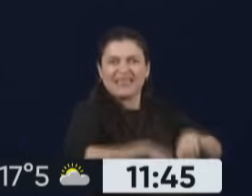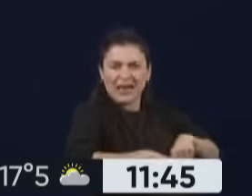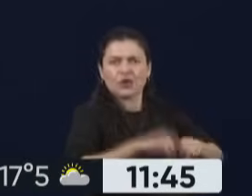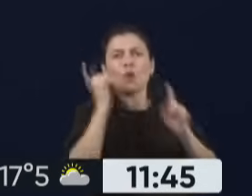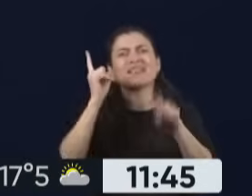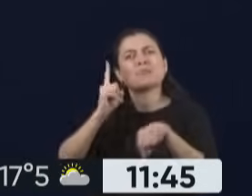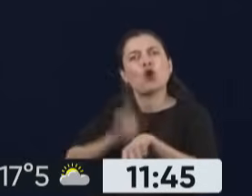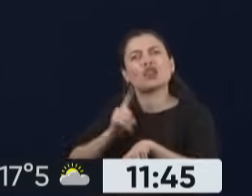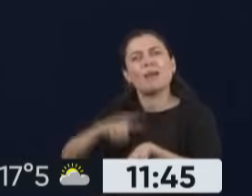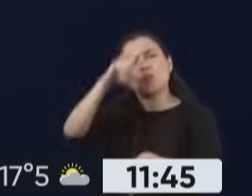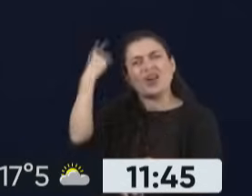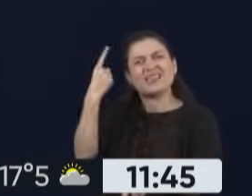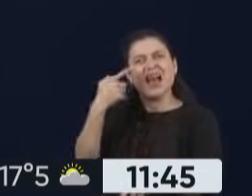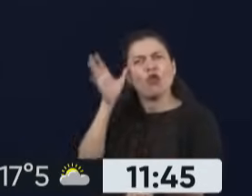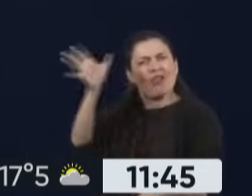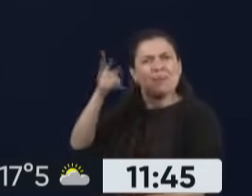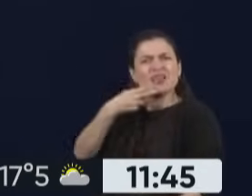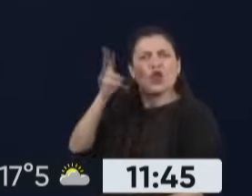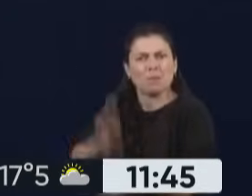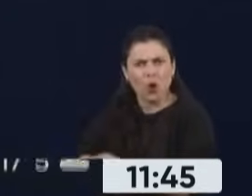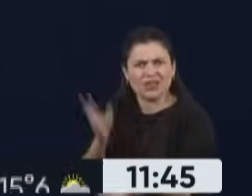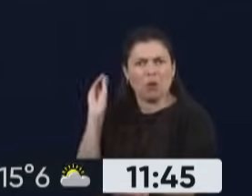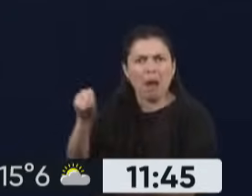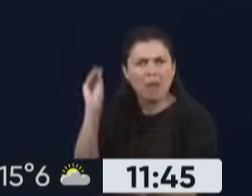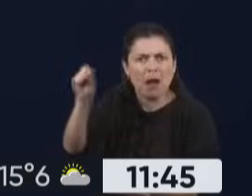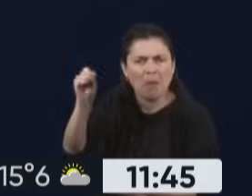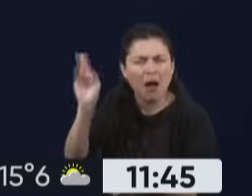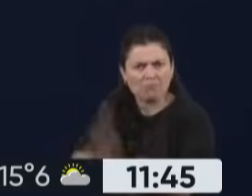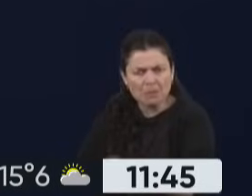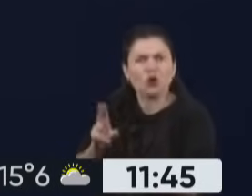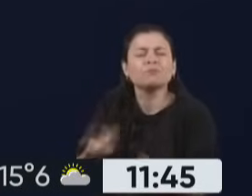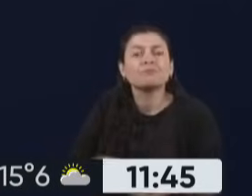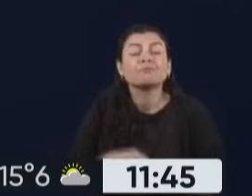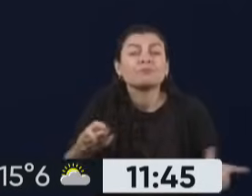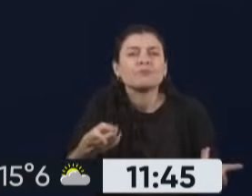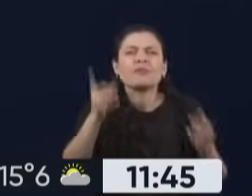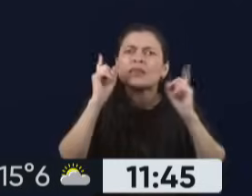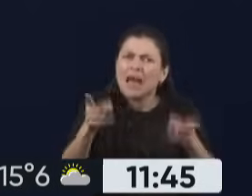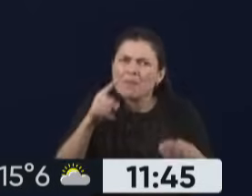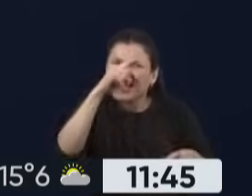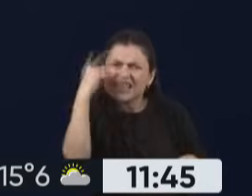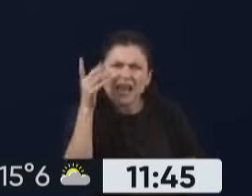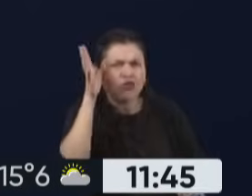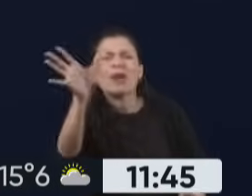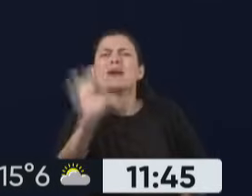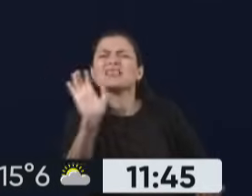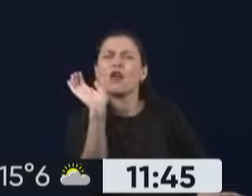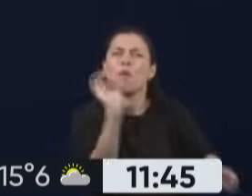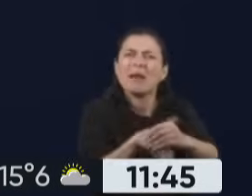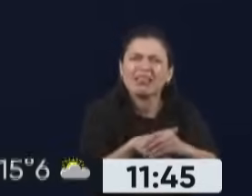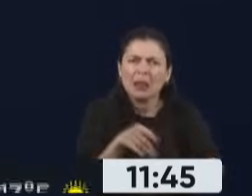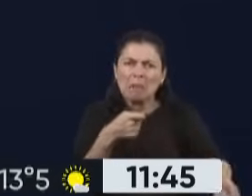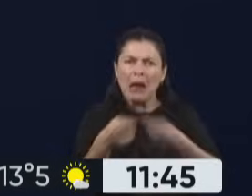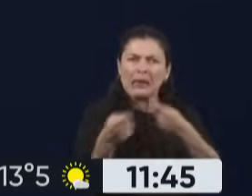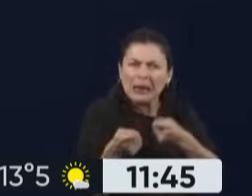cobra, pero otra, tan importante como esta, por el exceso de controles y regulaciones. Y eso es un